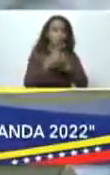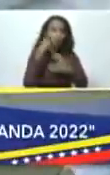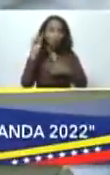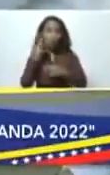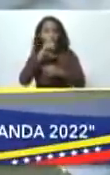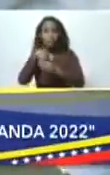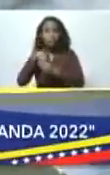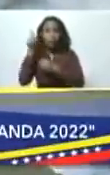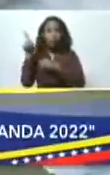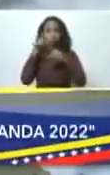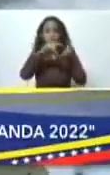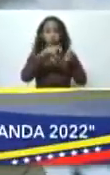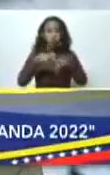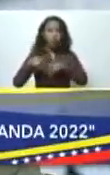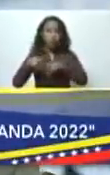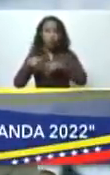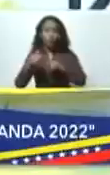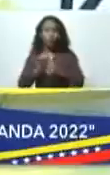en el campo,